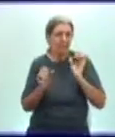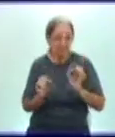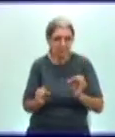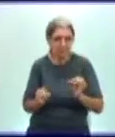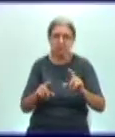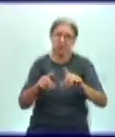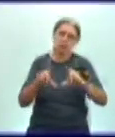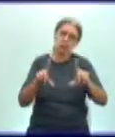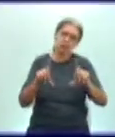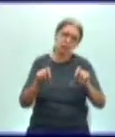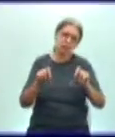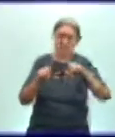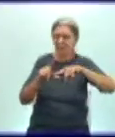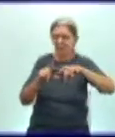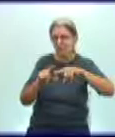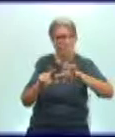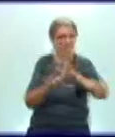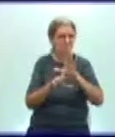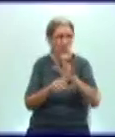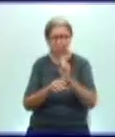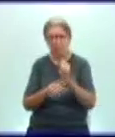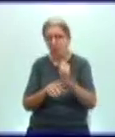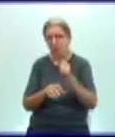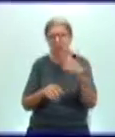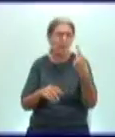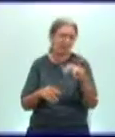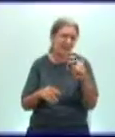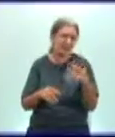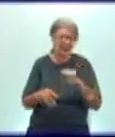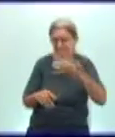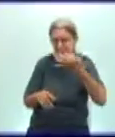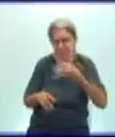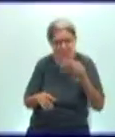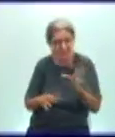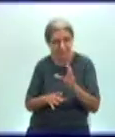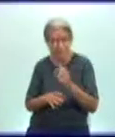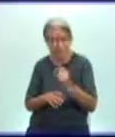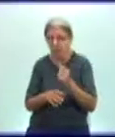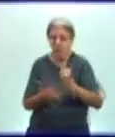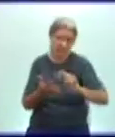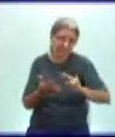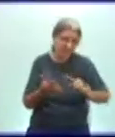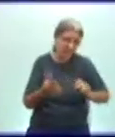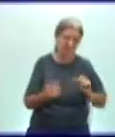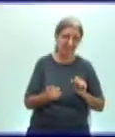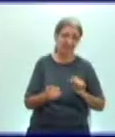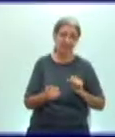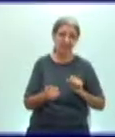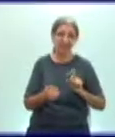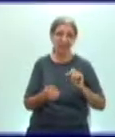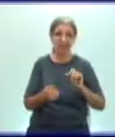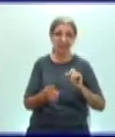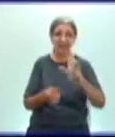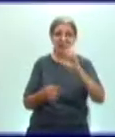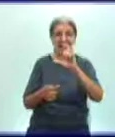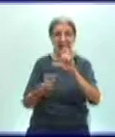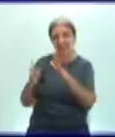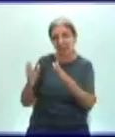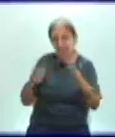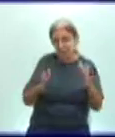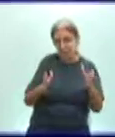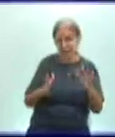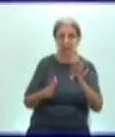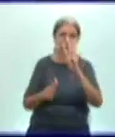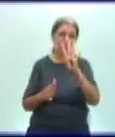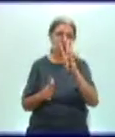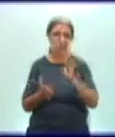conceptos, explicaciones, ejercicios y textos con los que usted puede leer. Está en los capítulos 4, página 111,